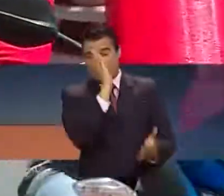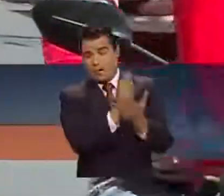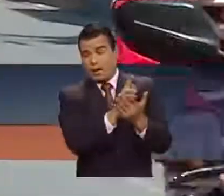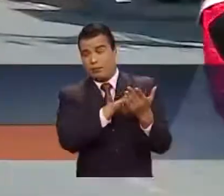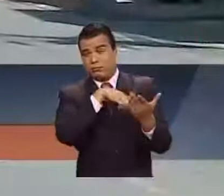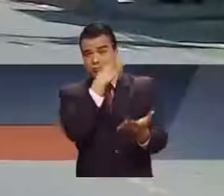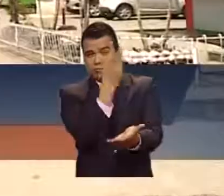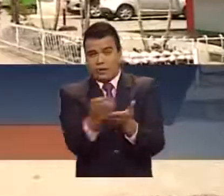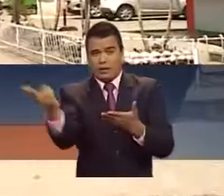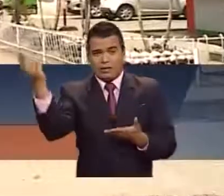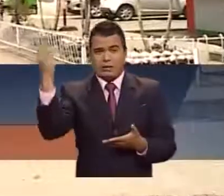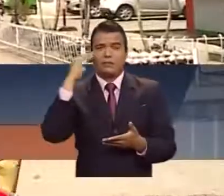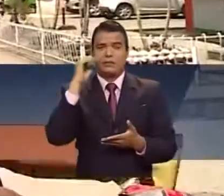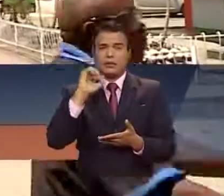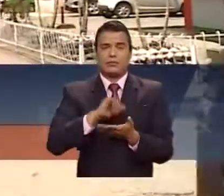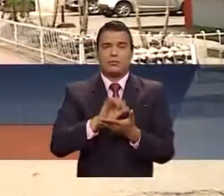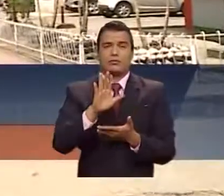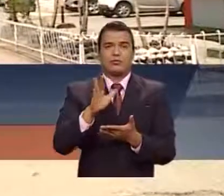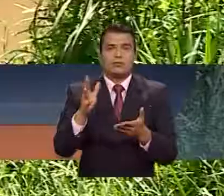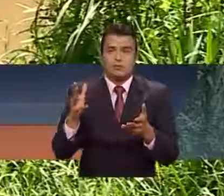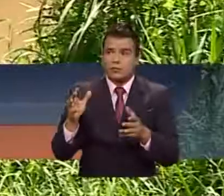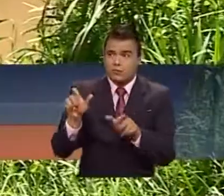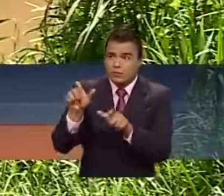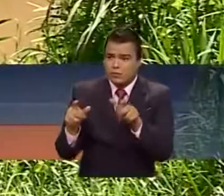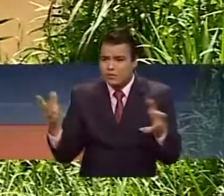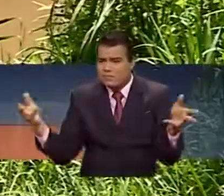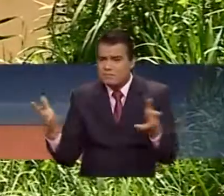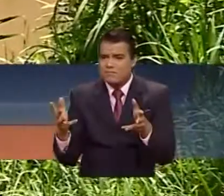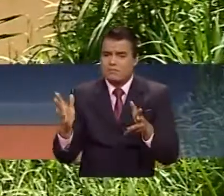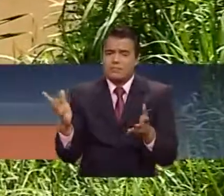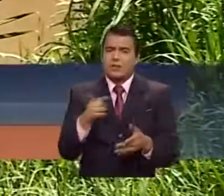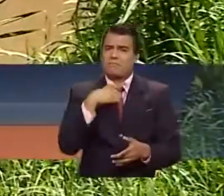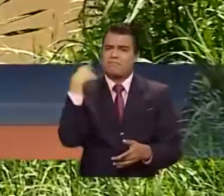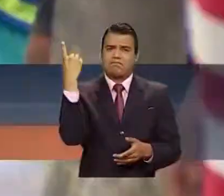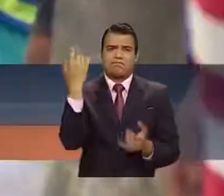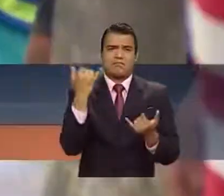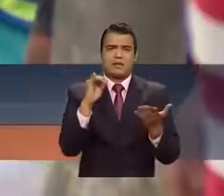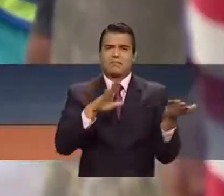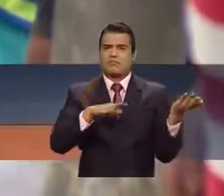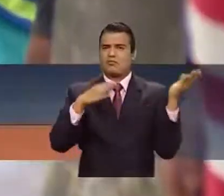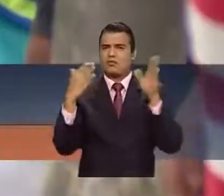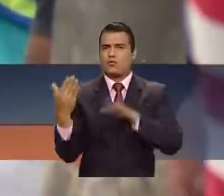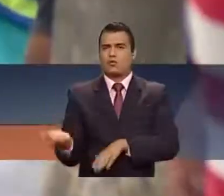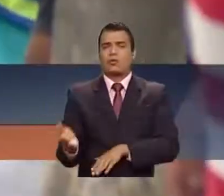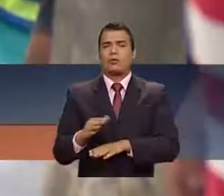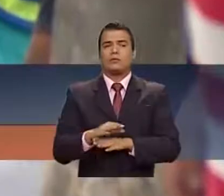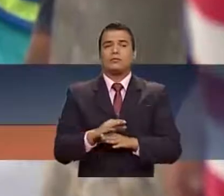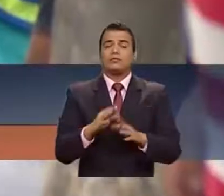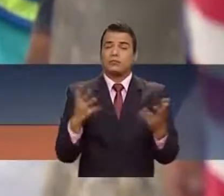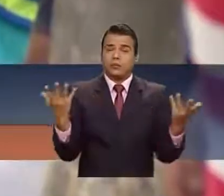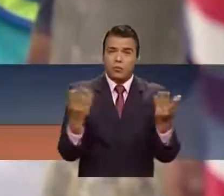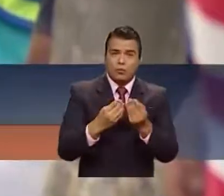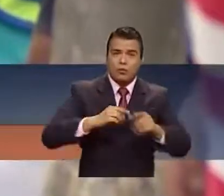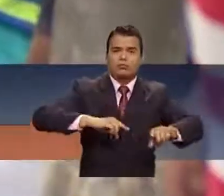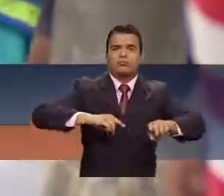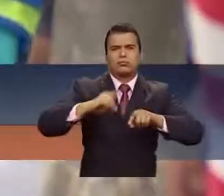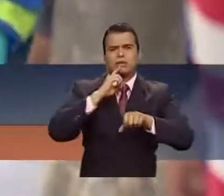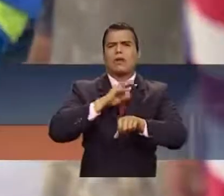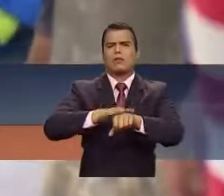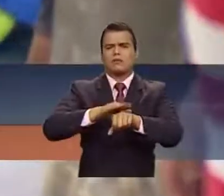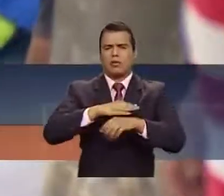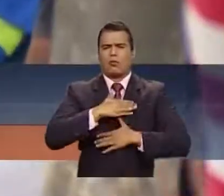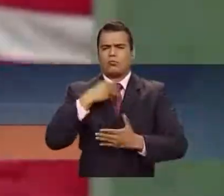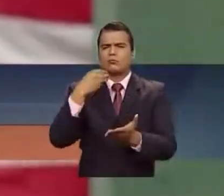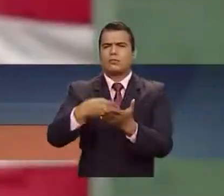de inmediato intentó ser auxiliada pero infortunadamente perdió la vida las autoridades locales ofrecieron una recompensa de tres millones